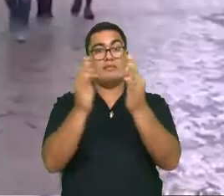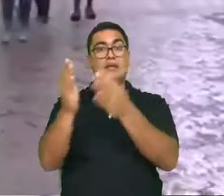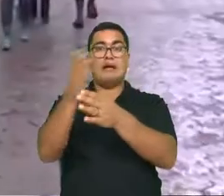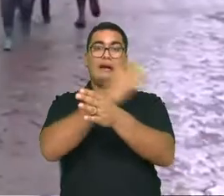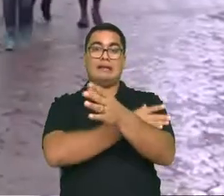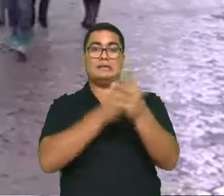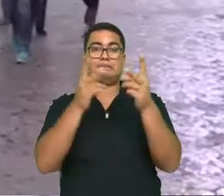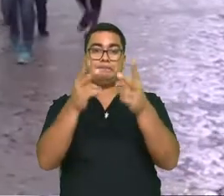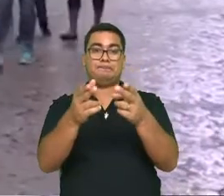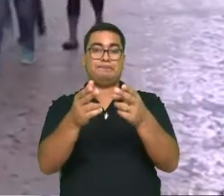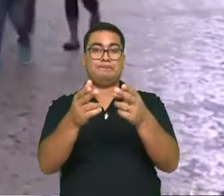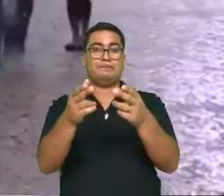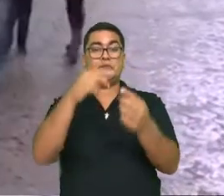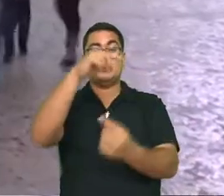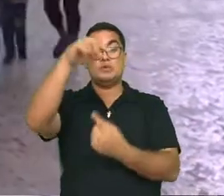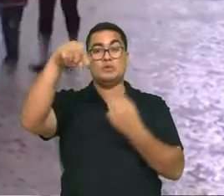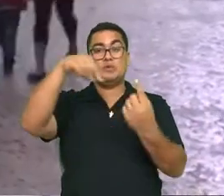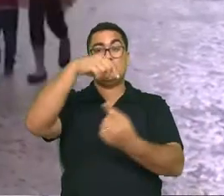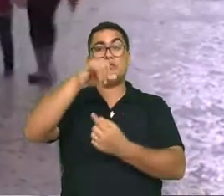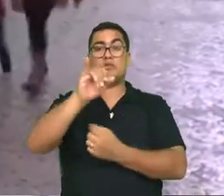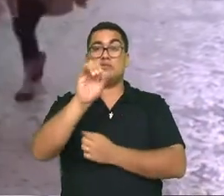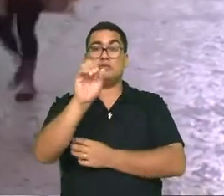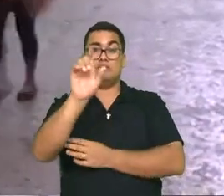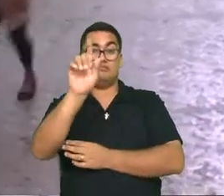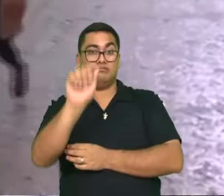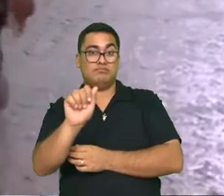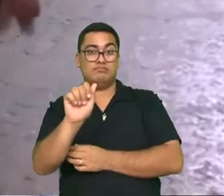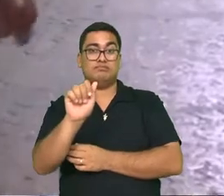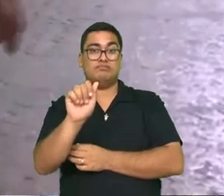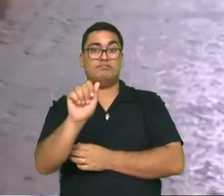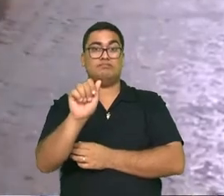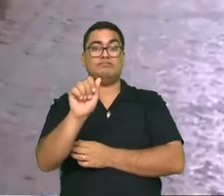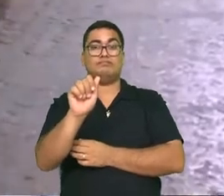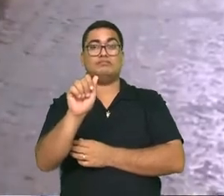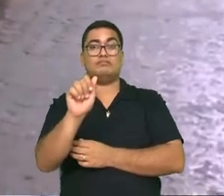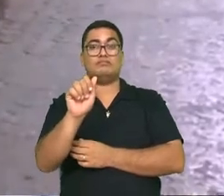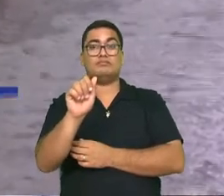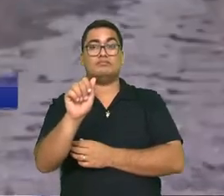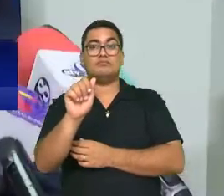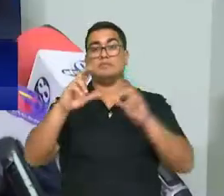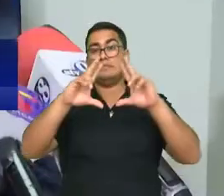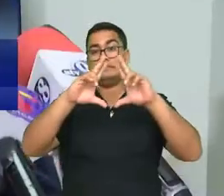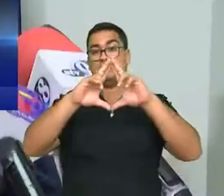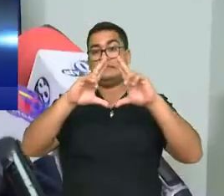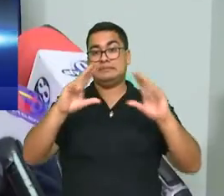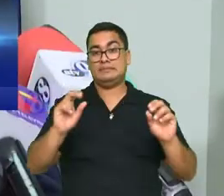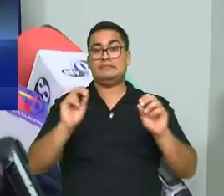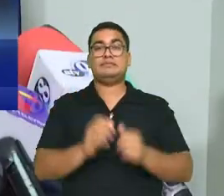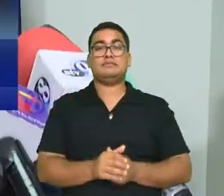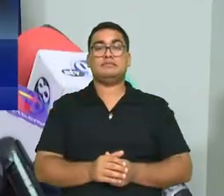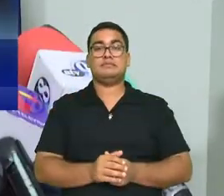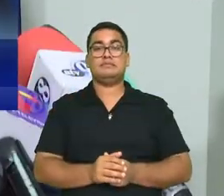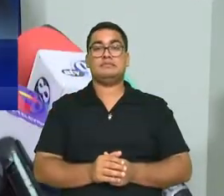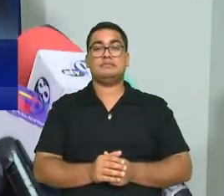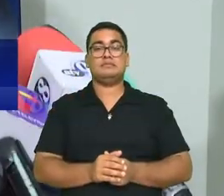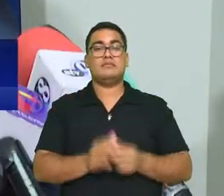esta prestación a consecuencia del paso del huracán Iota por nuestro territorio. Una forma de agrupar